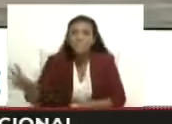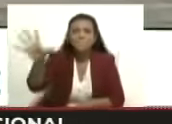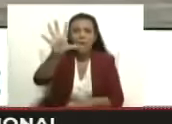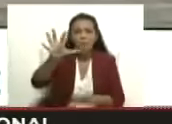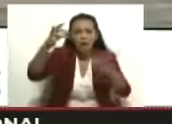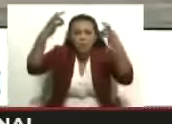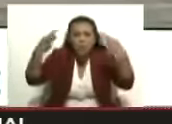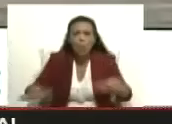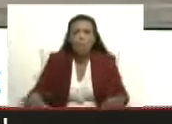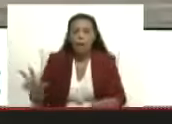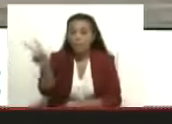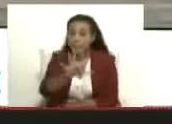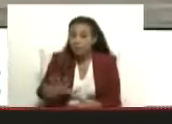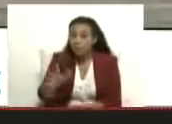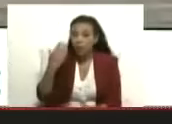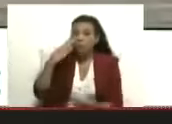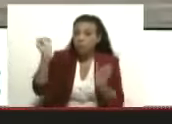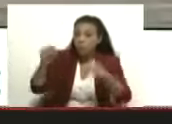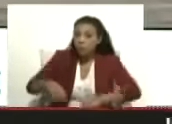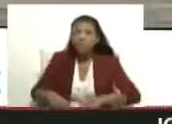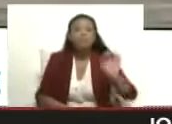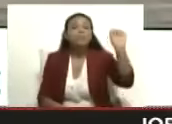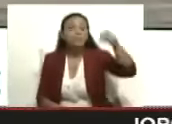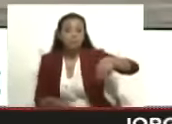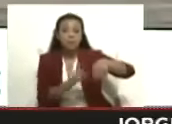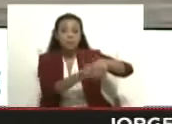territorio venezolano? Sí,